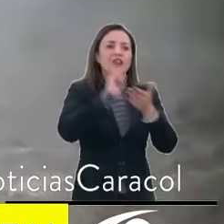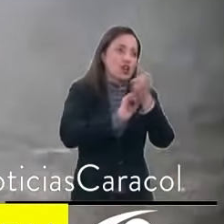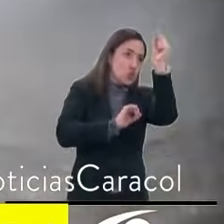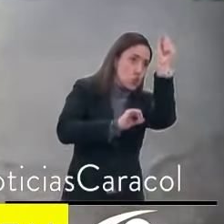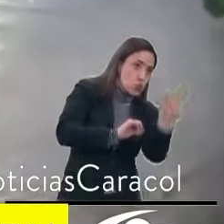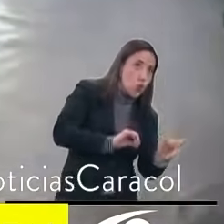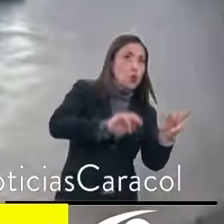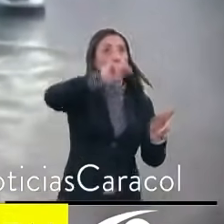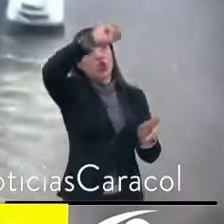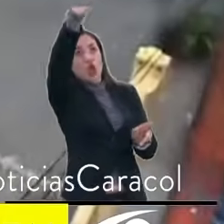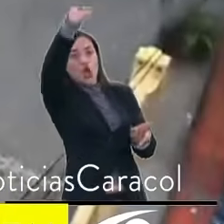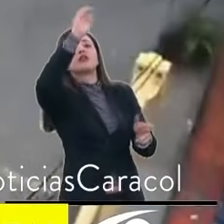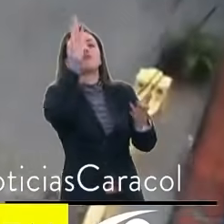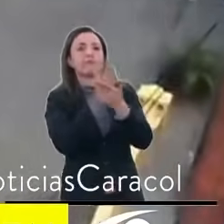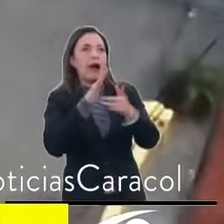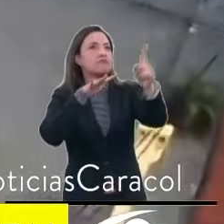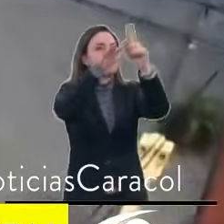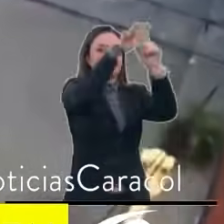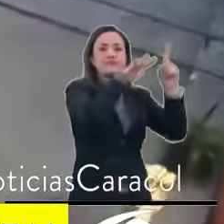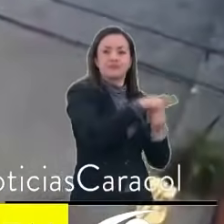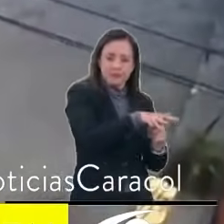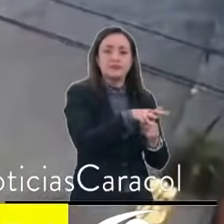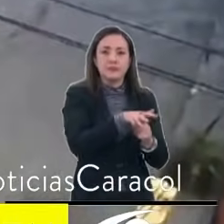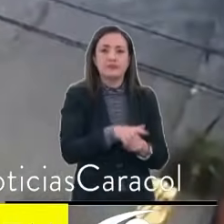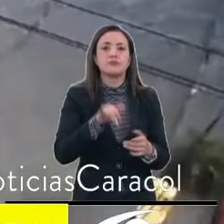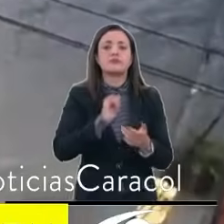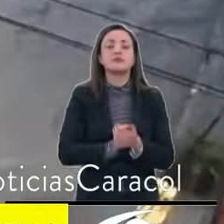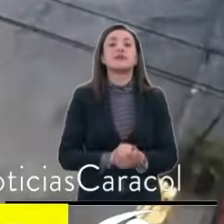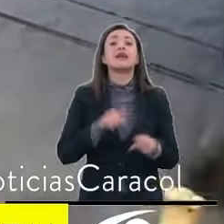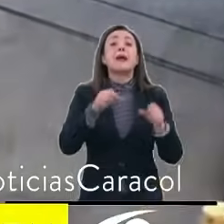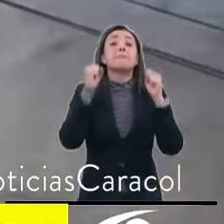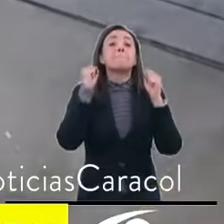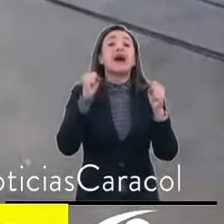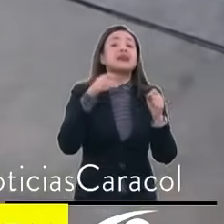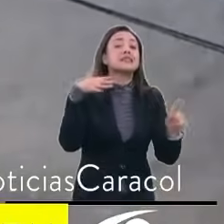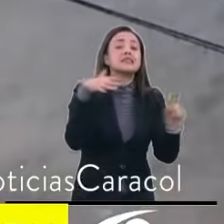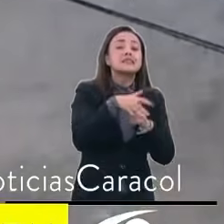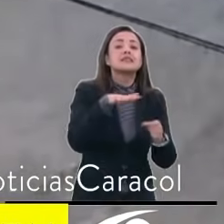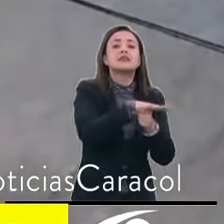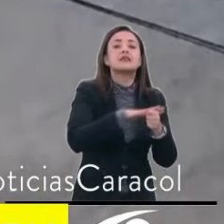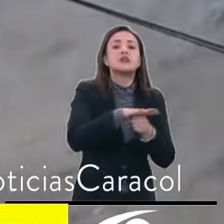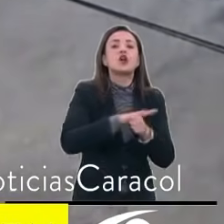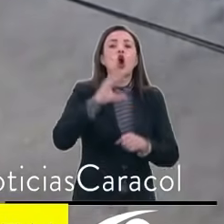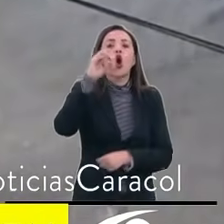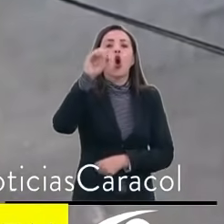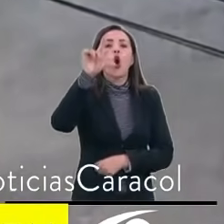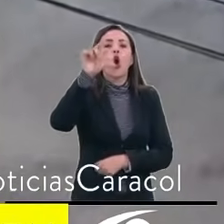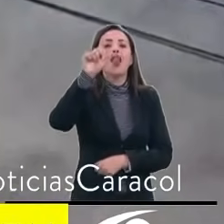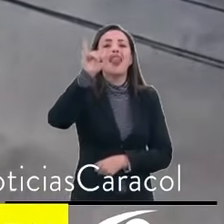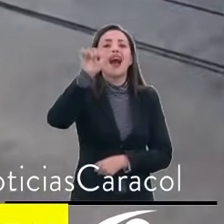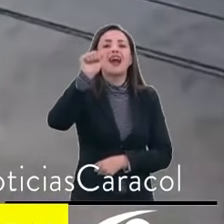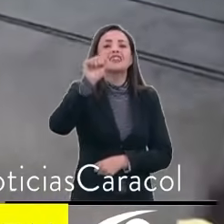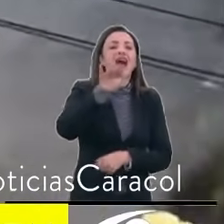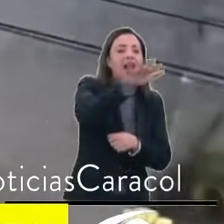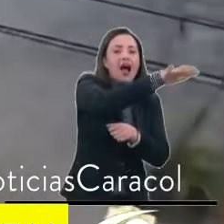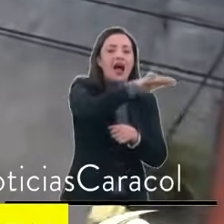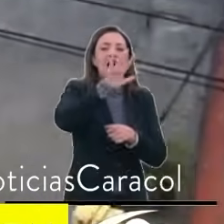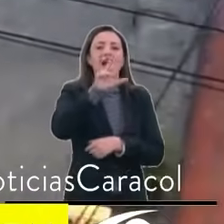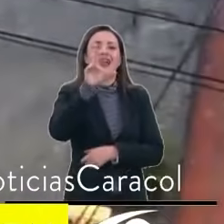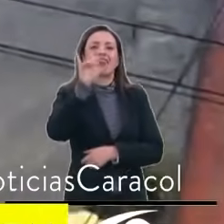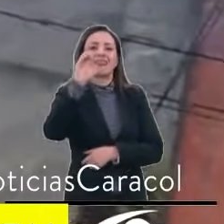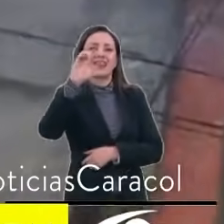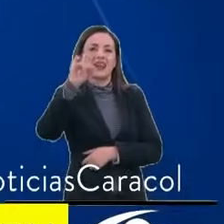norte colapsaron la ciudad. Uno de los sectores más afectados es el barrio Olaya, sector Ricaurte, en donde